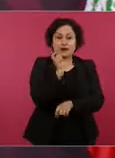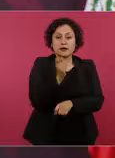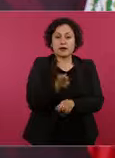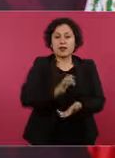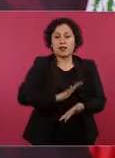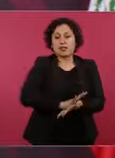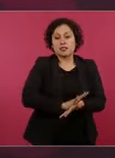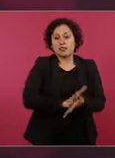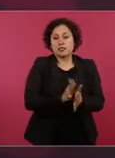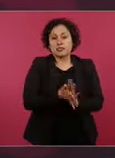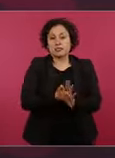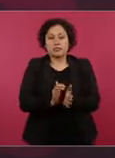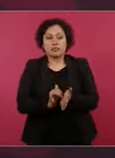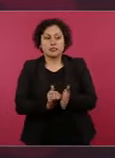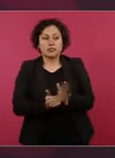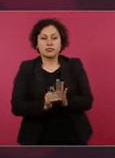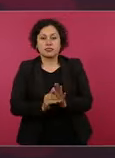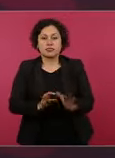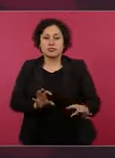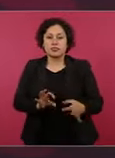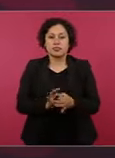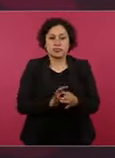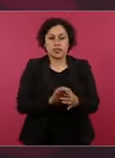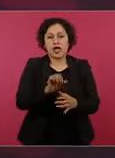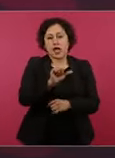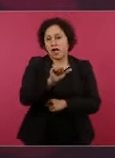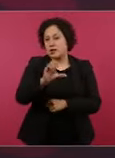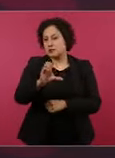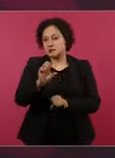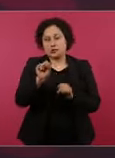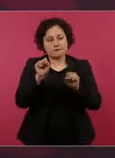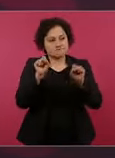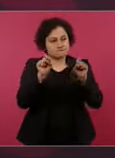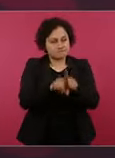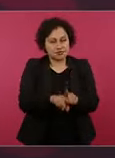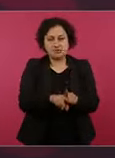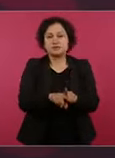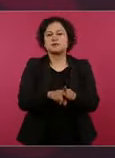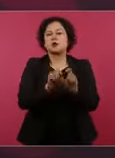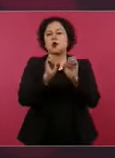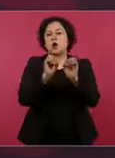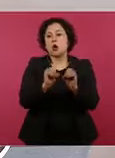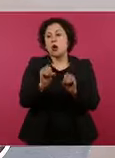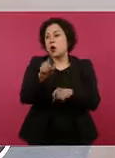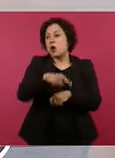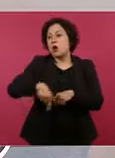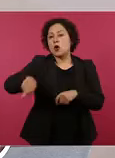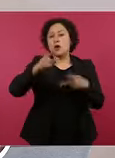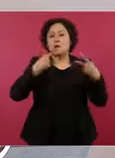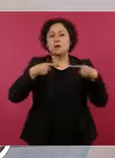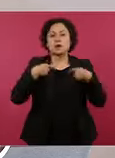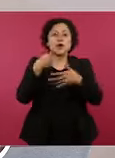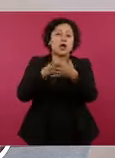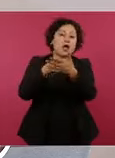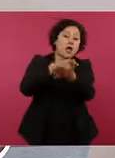de organismos no gubernamentales, de defensores